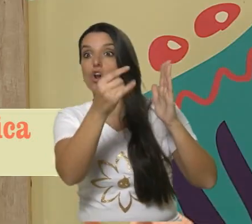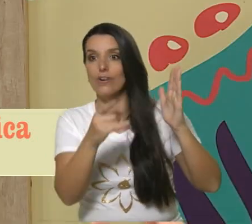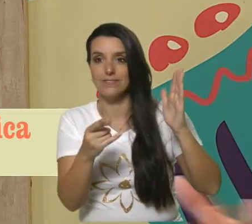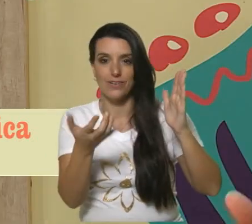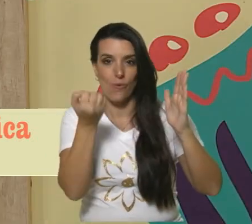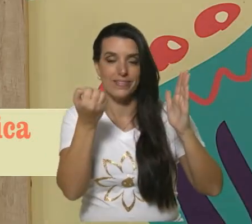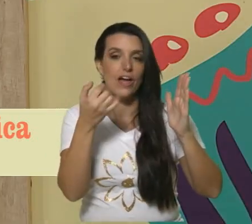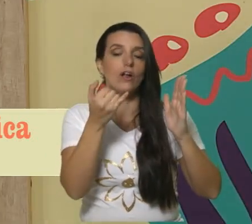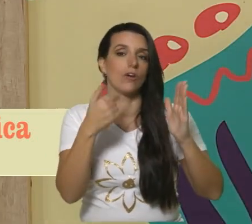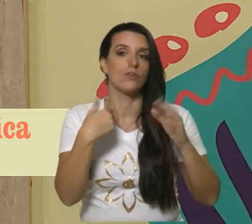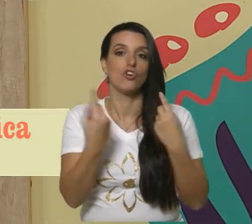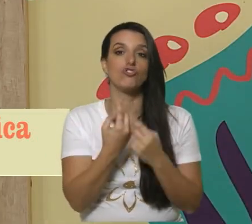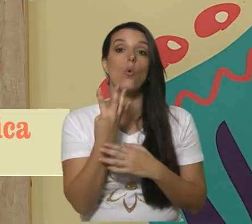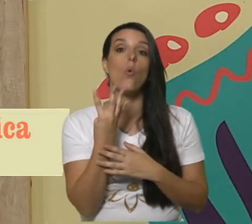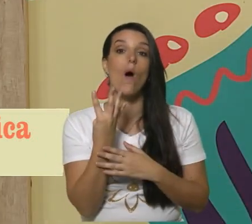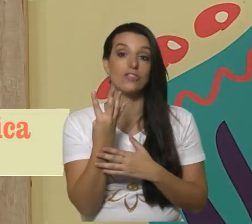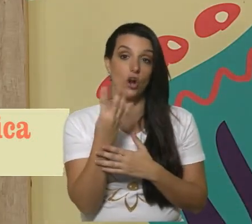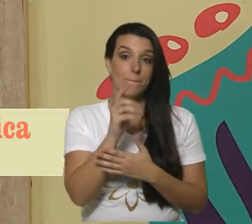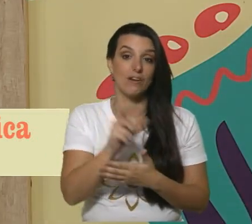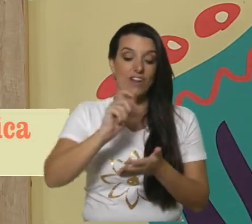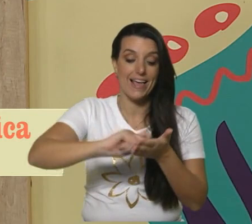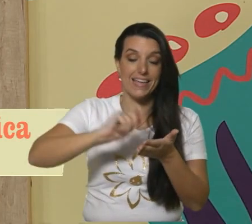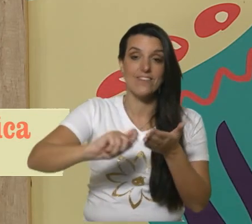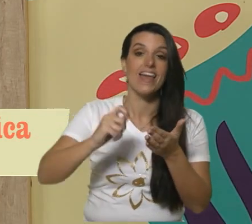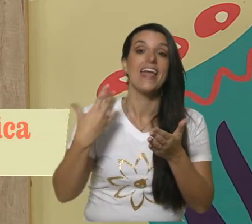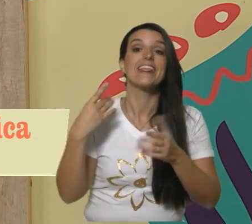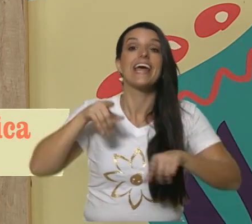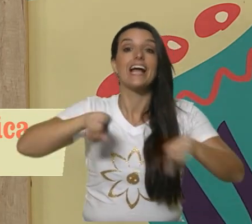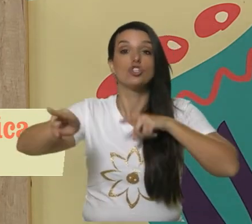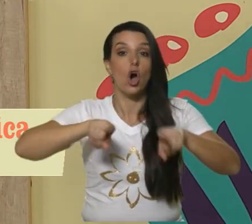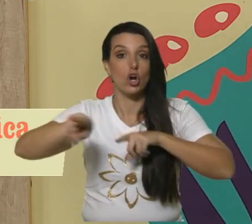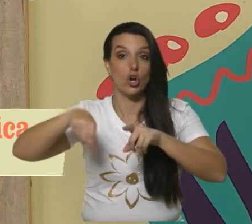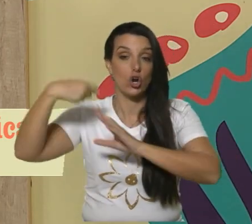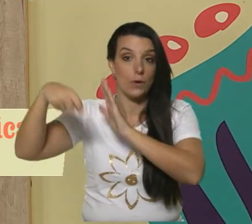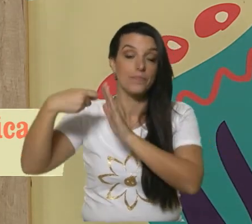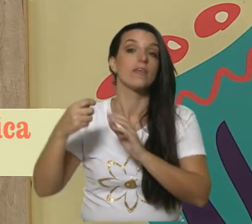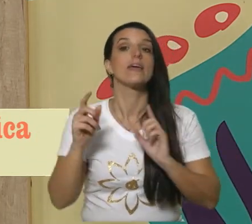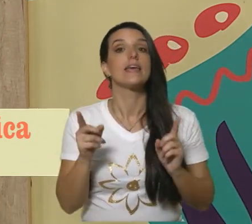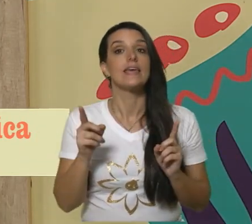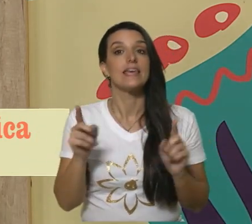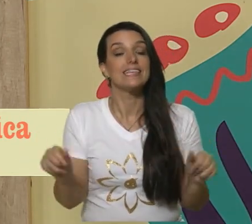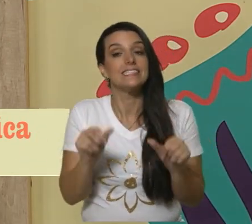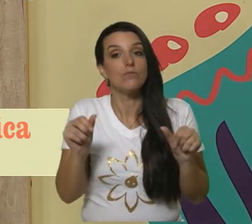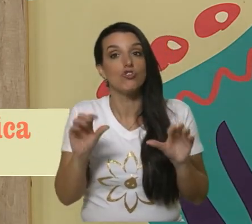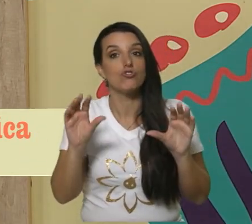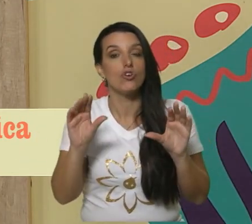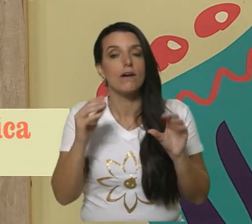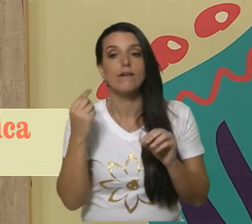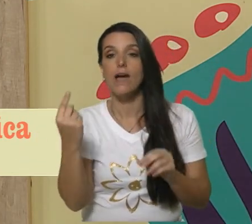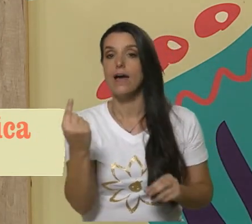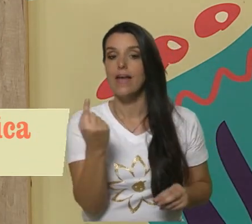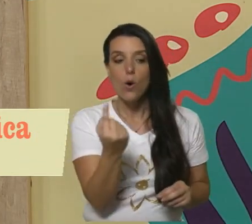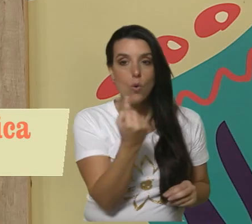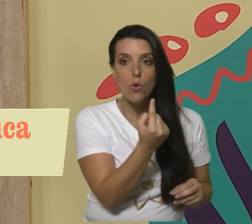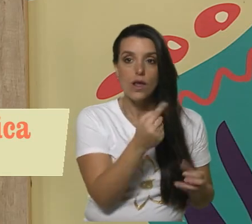guionistas somos cuatro los guionistas escribí con el director que se llama Nicolas tuoso con Fran Ruiz barletti y con Nora sarti y lo que hicimos es en cada uno de